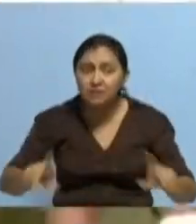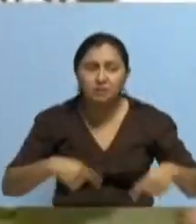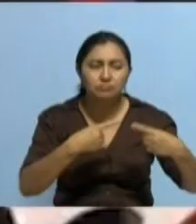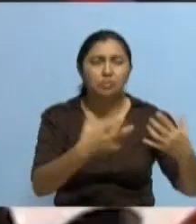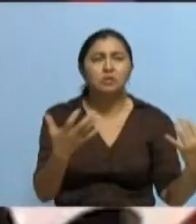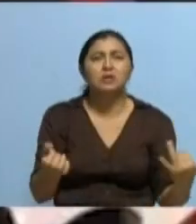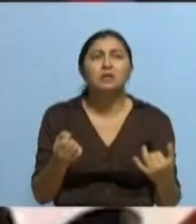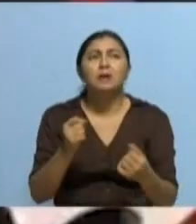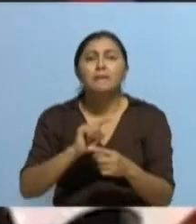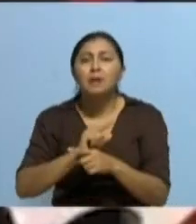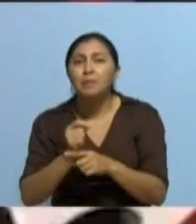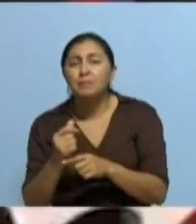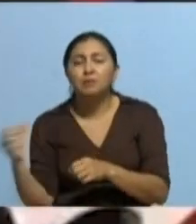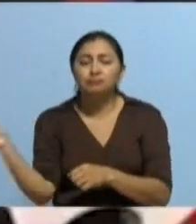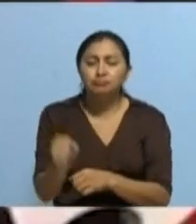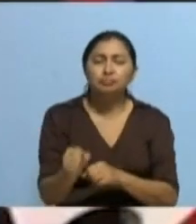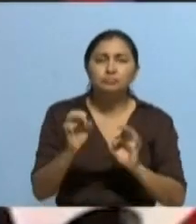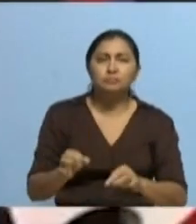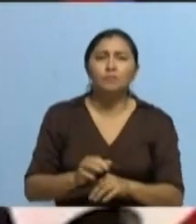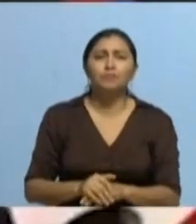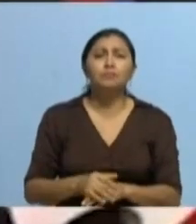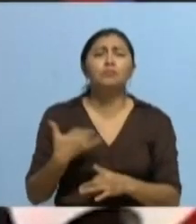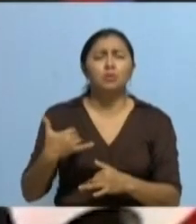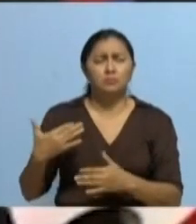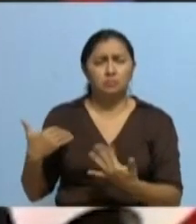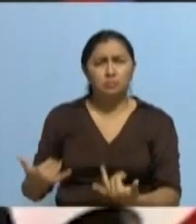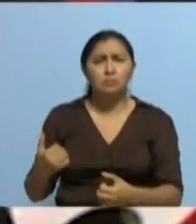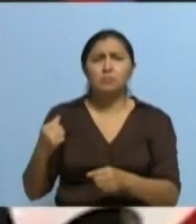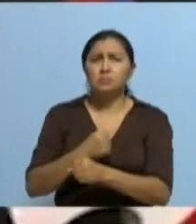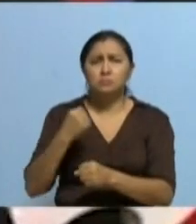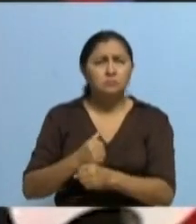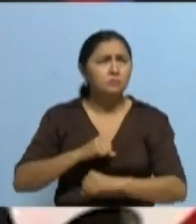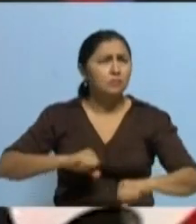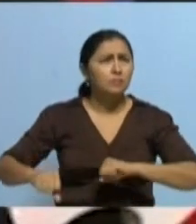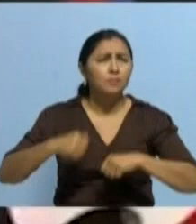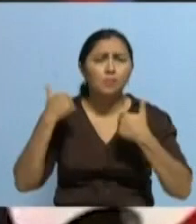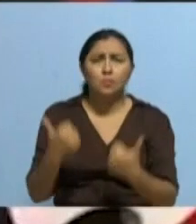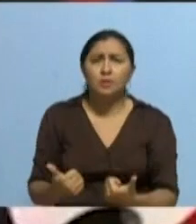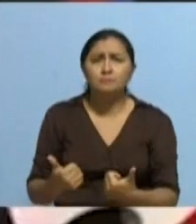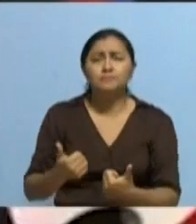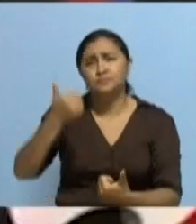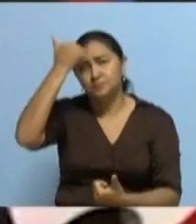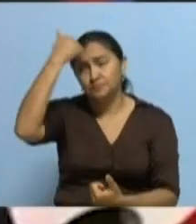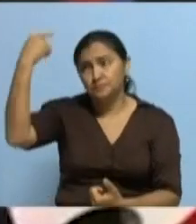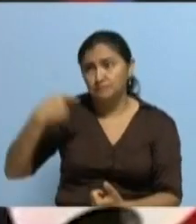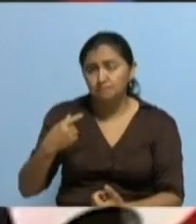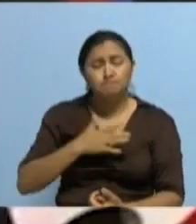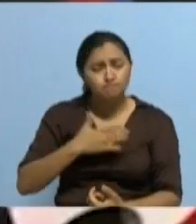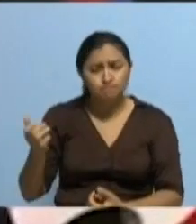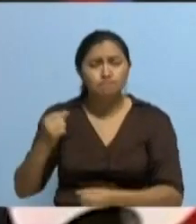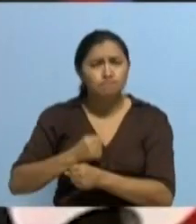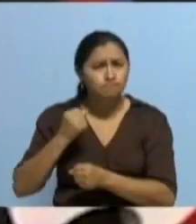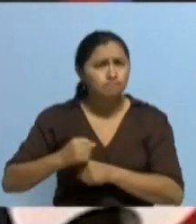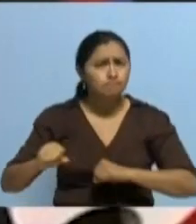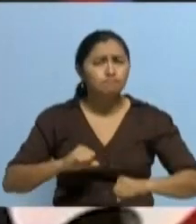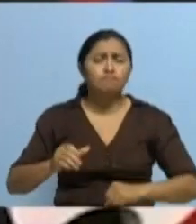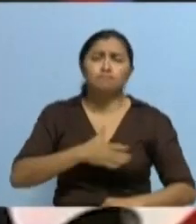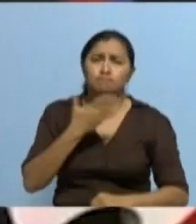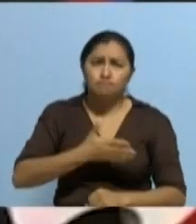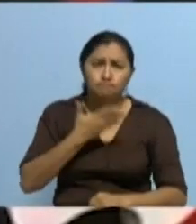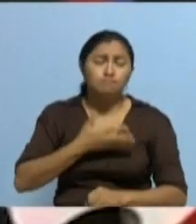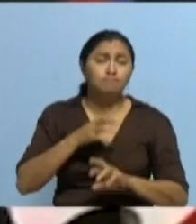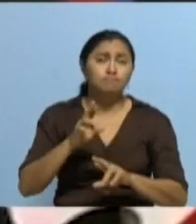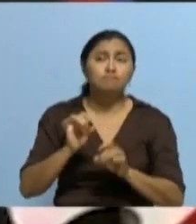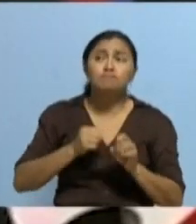como titular. Estoy trabajando bien, adaptándome obviamente a lo que quiere el profe. Y bien, contento, si se da esa